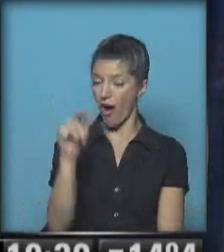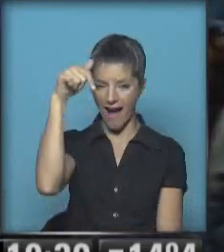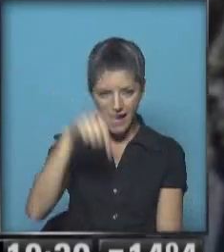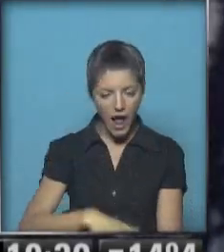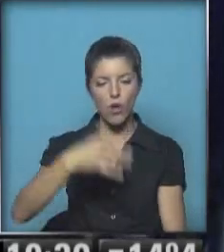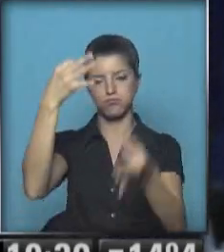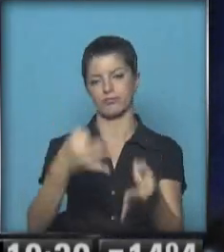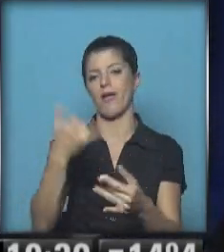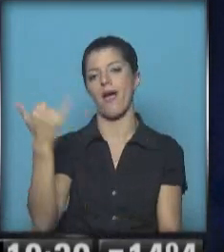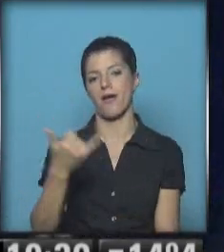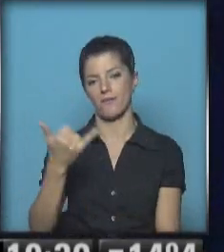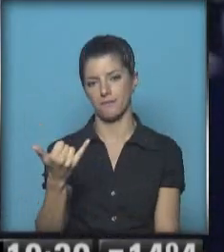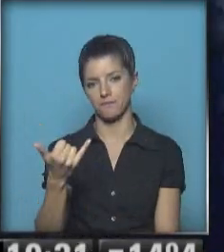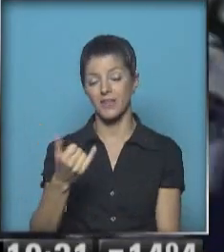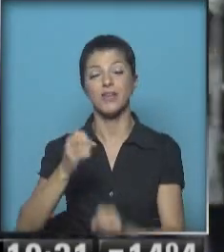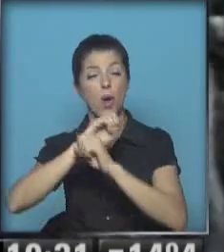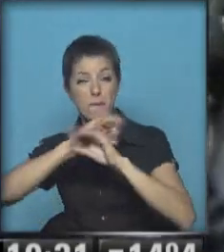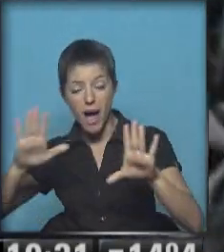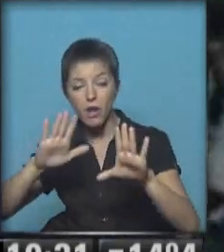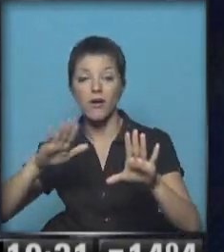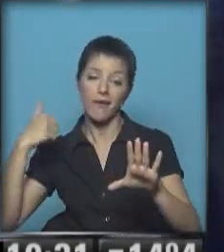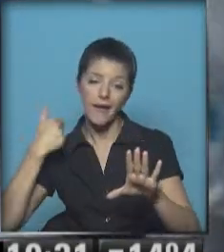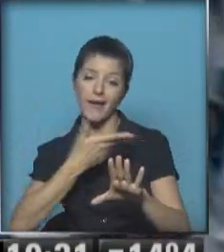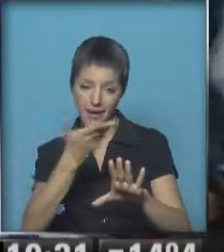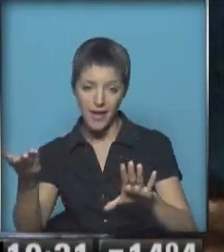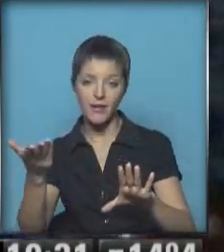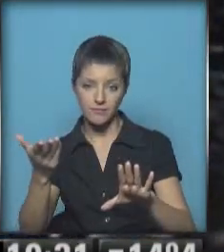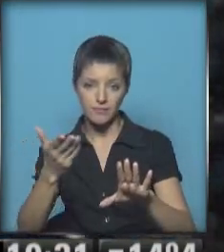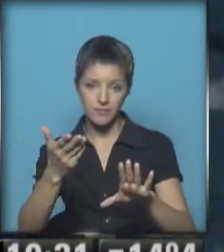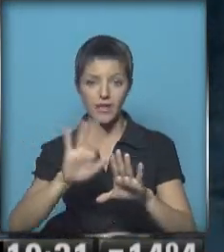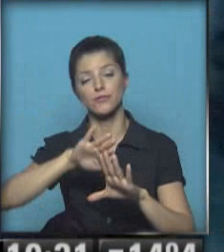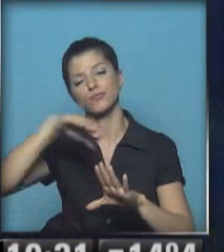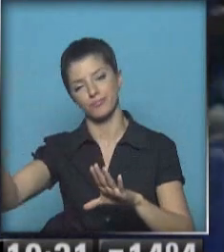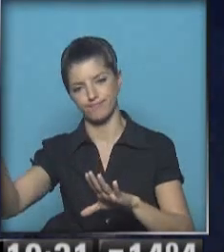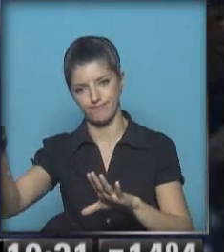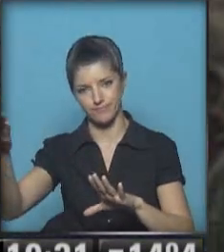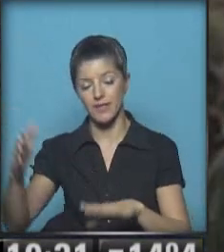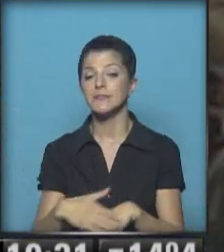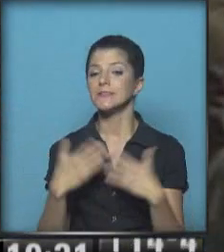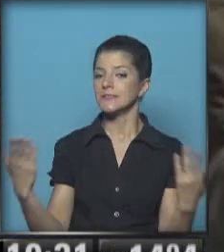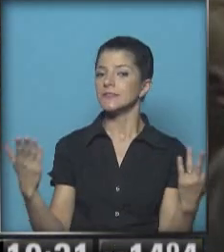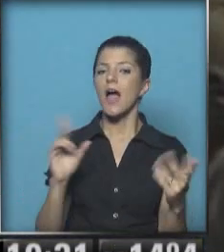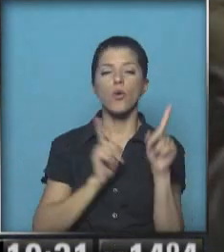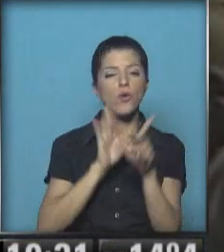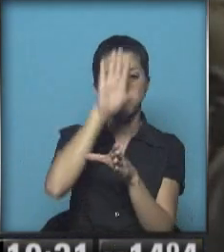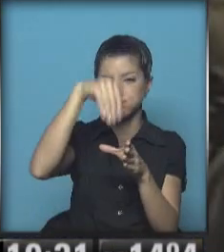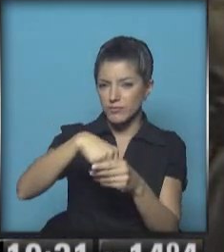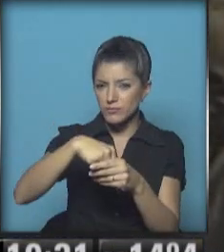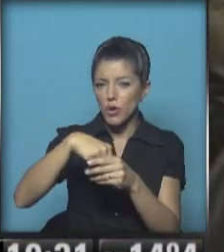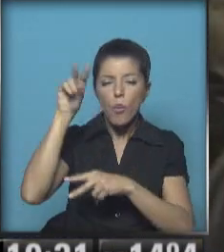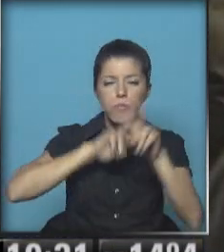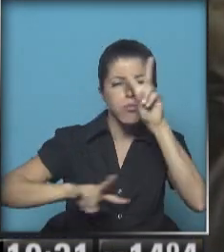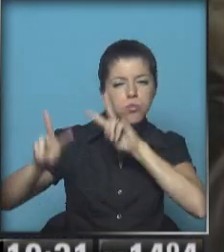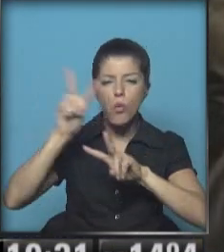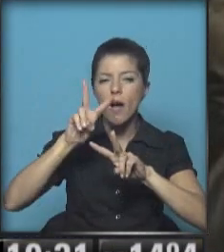está dentro y lo malo, la mayoría de las veces, viene de afuera. Lamentablemente hay muchos de adentro que van a buscar